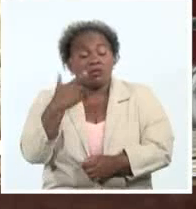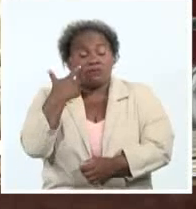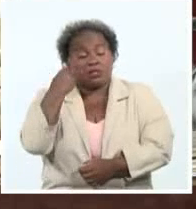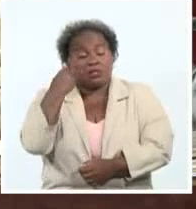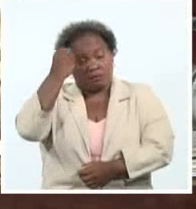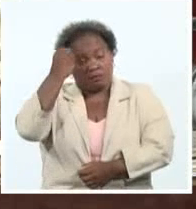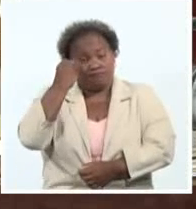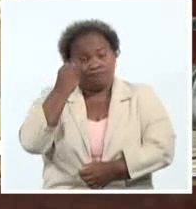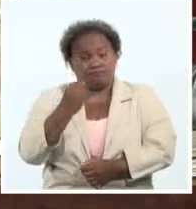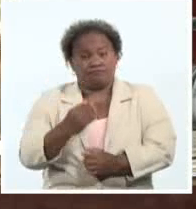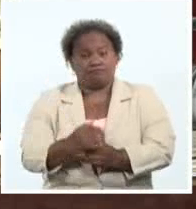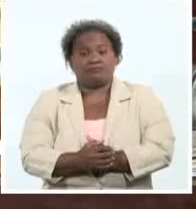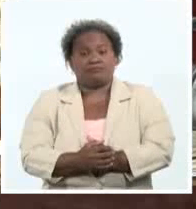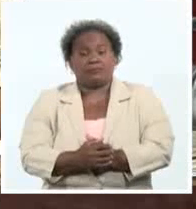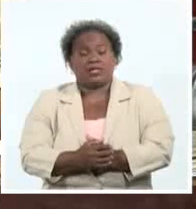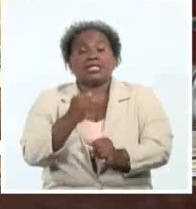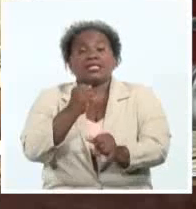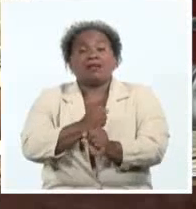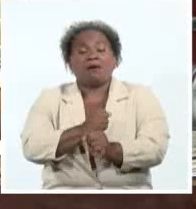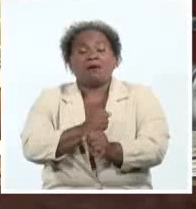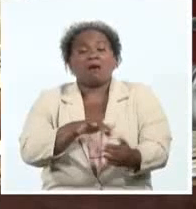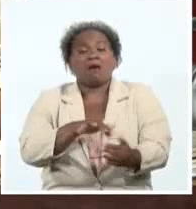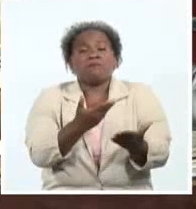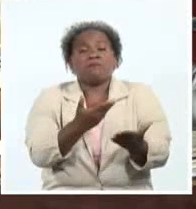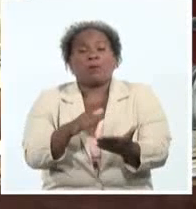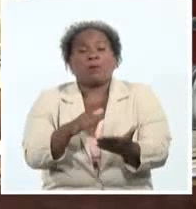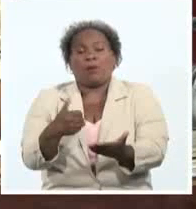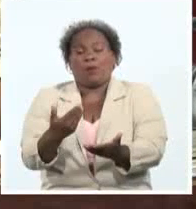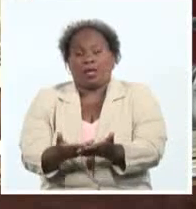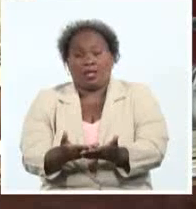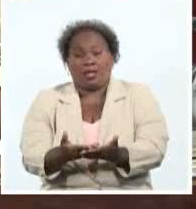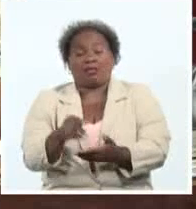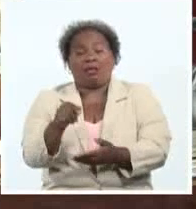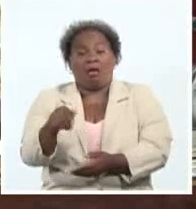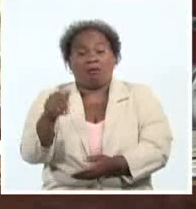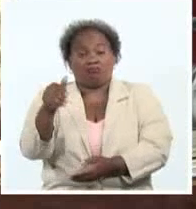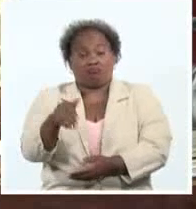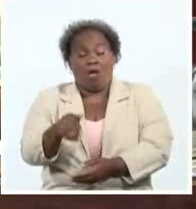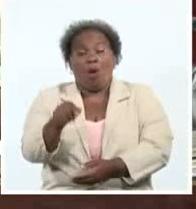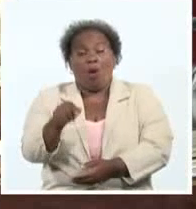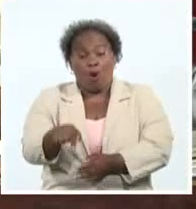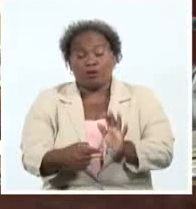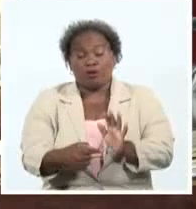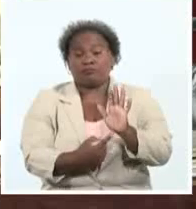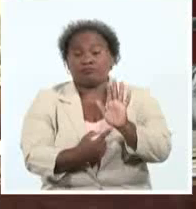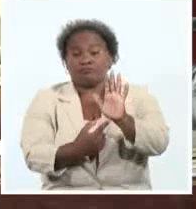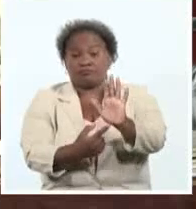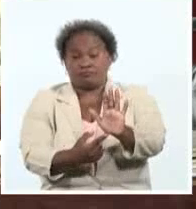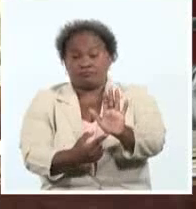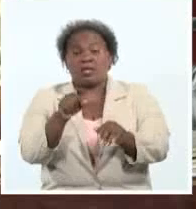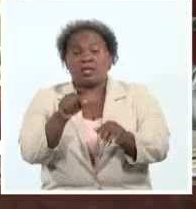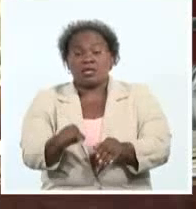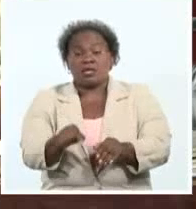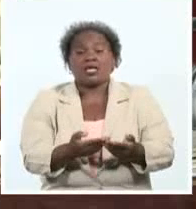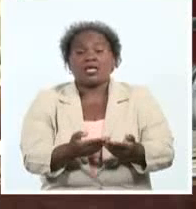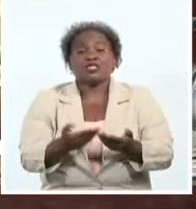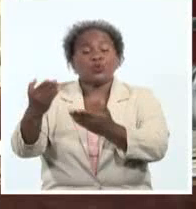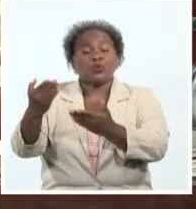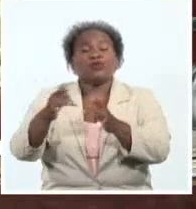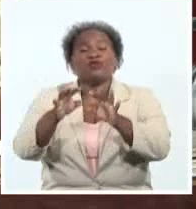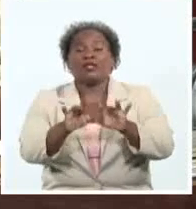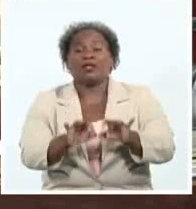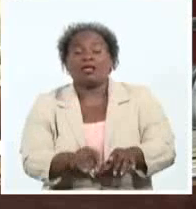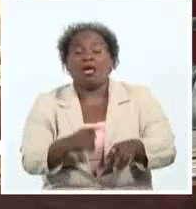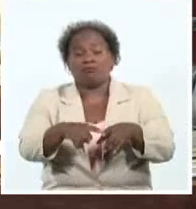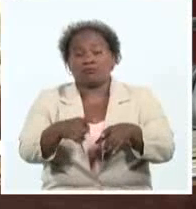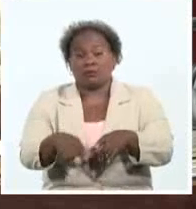importante trabajar con las propuestas que se están presentando hoy, que ya fue llevada, por supuesto, al Buró Político, al Secretariado, y